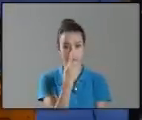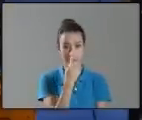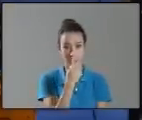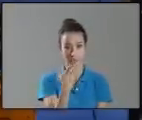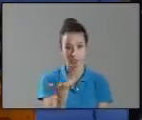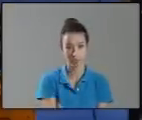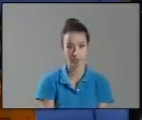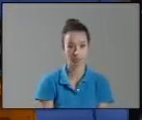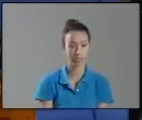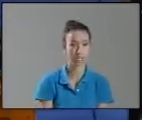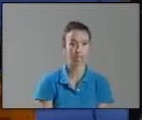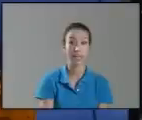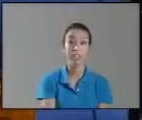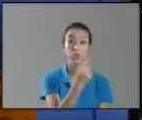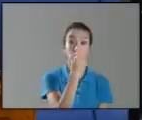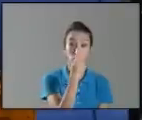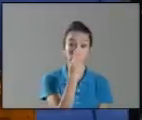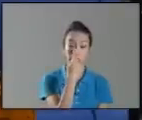¿Y cuántas veces?